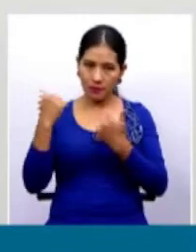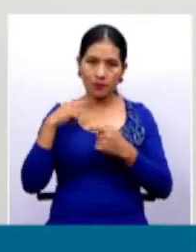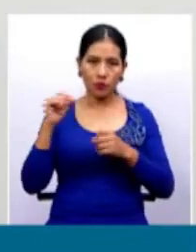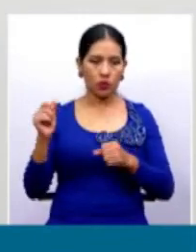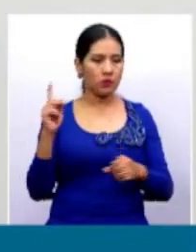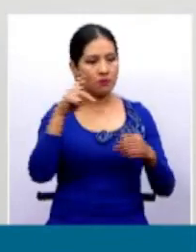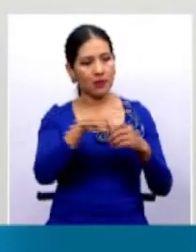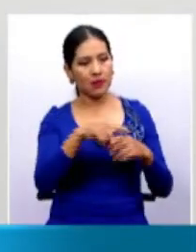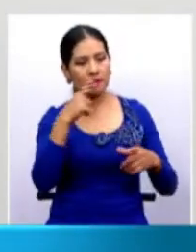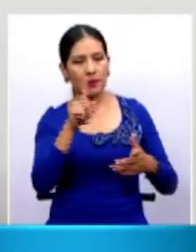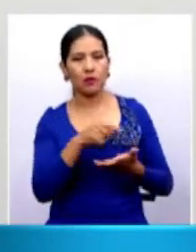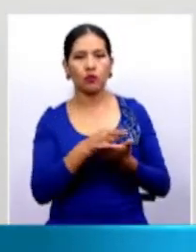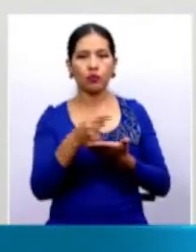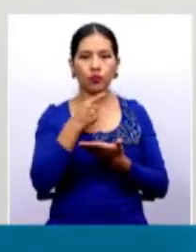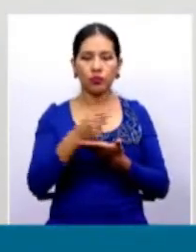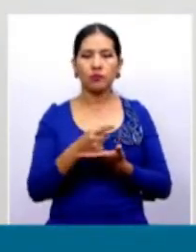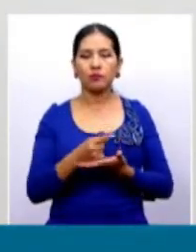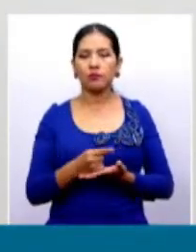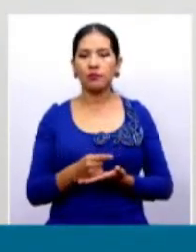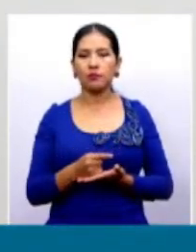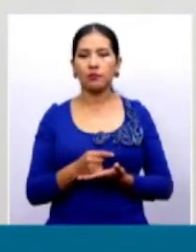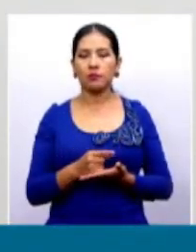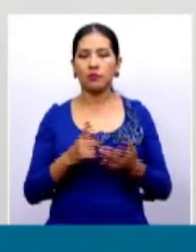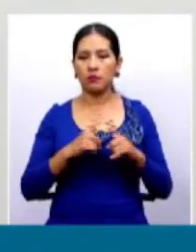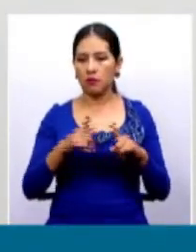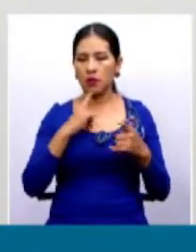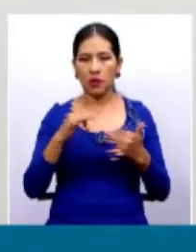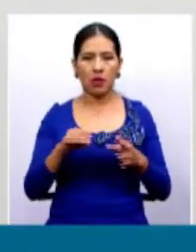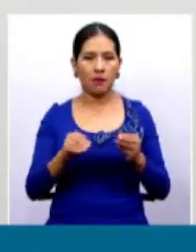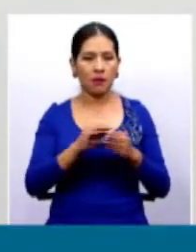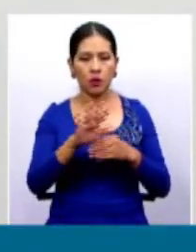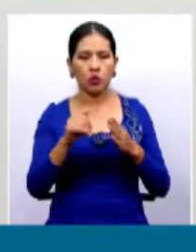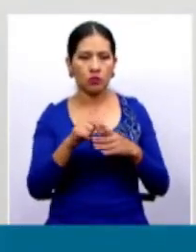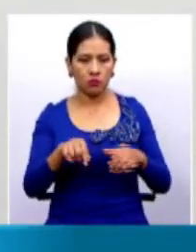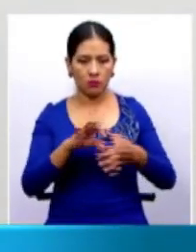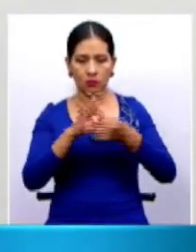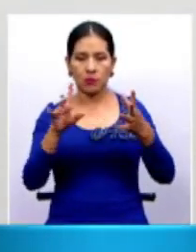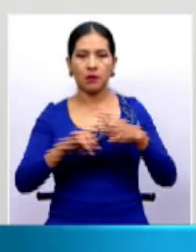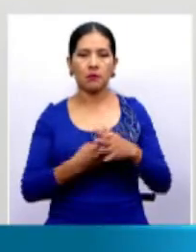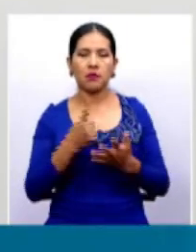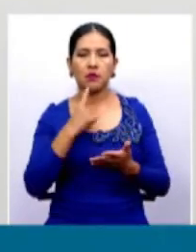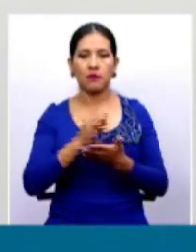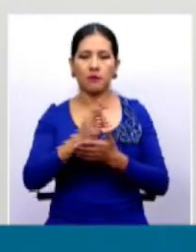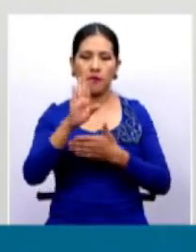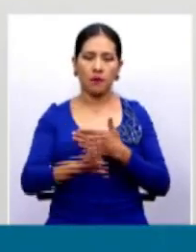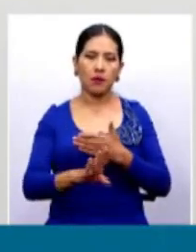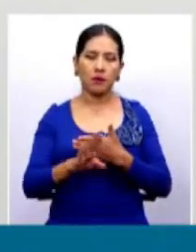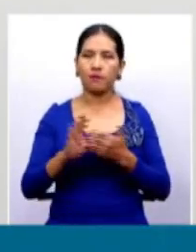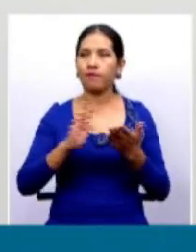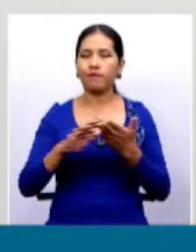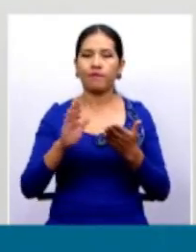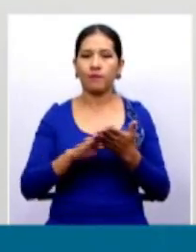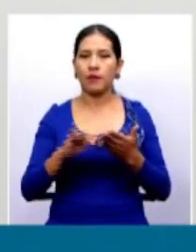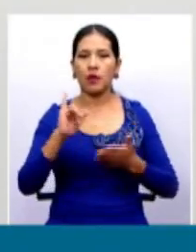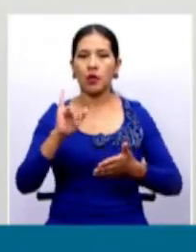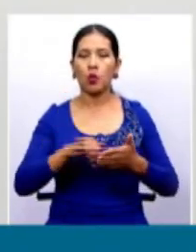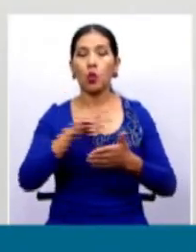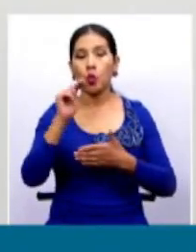el debate esos espacios han empezado a partir del mes de febrero marzo abril Perdón